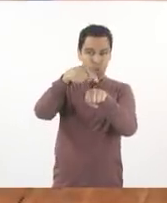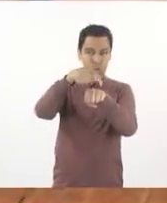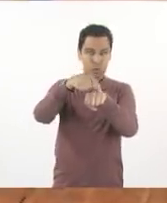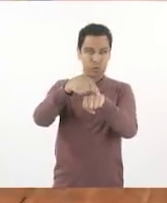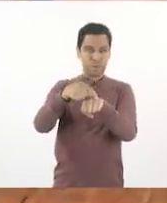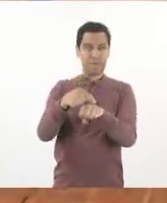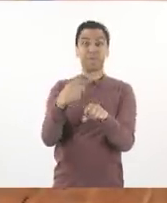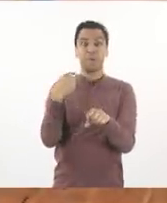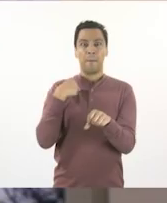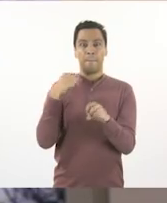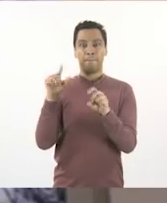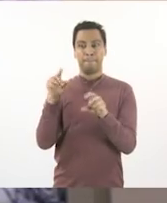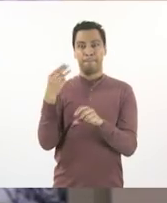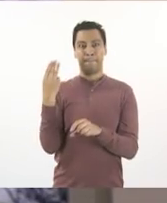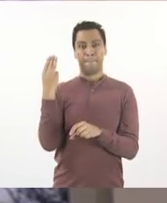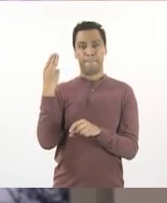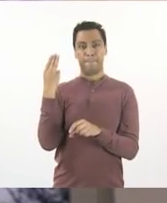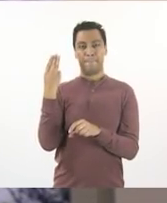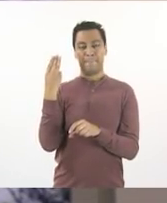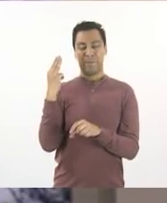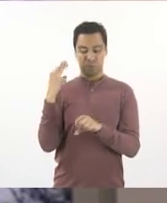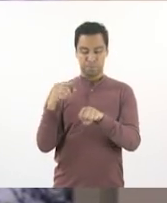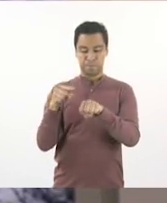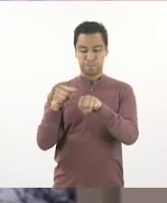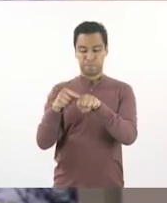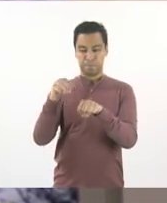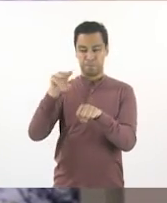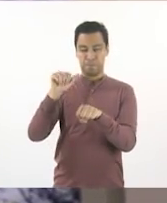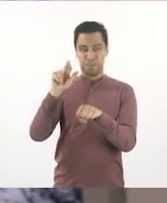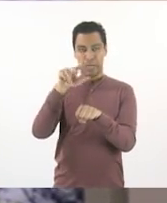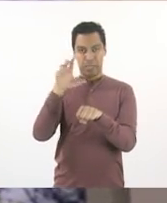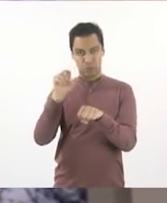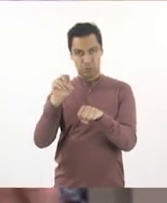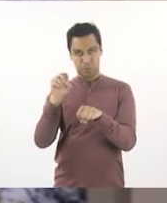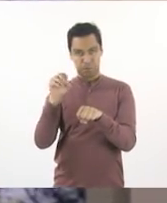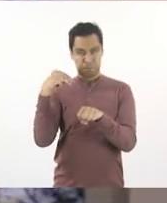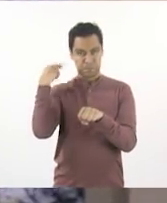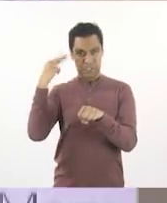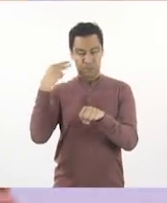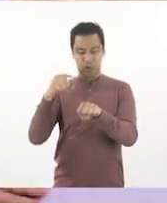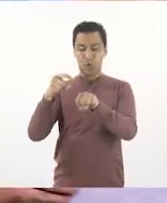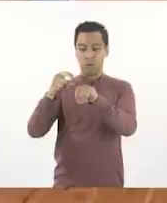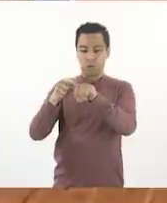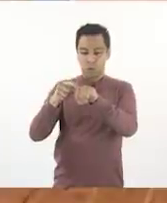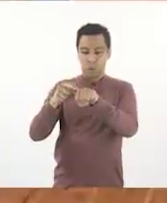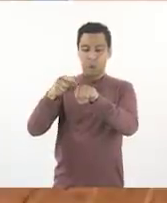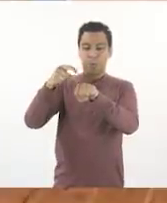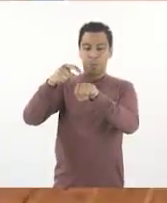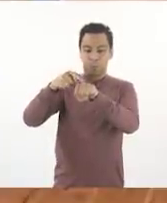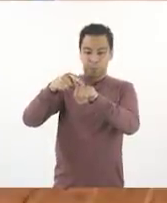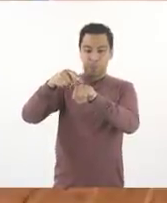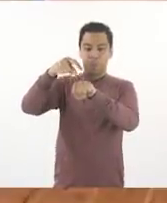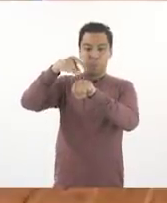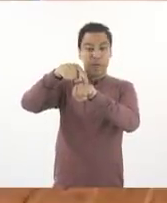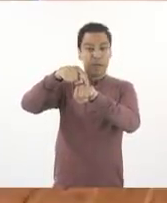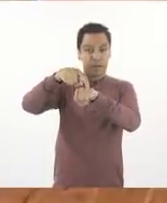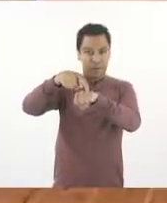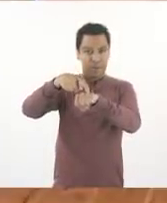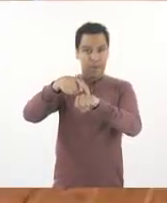Marzo. Enero, febrero, marzo cayó en mi huesito, entonces tiene 31 días. 31